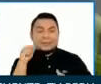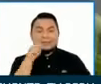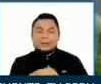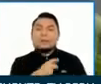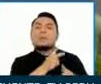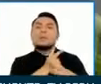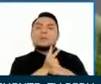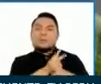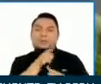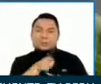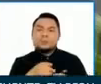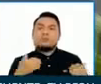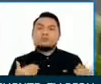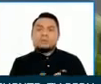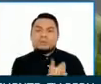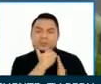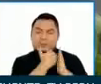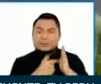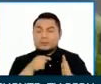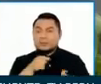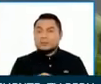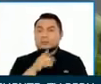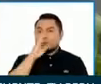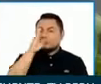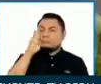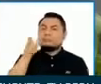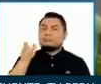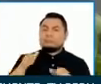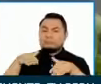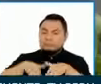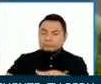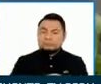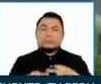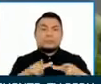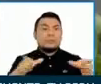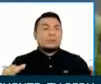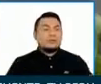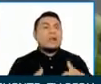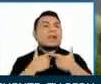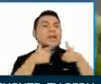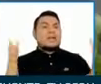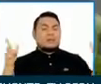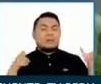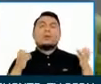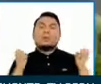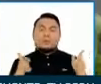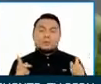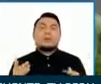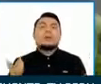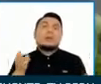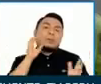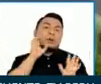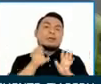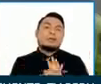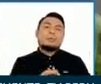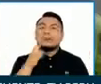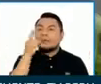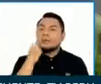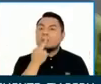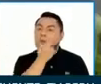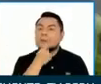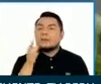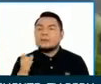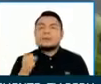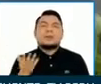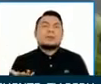que no hay mayores restricciones de aforo cuando se trata de estos usos, sobre todo en restaurantes y afines que